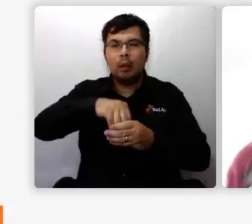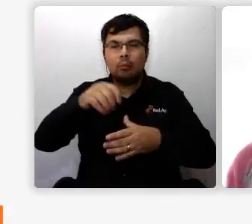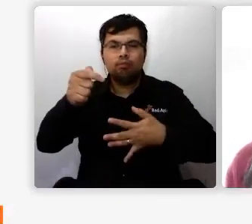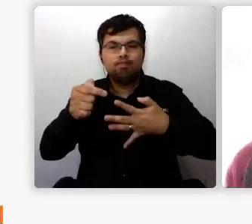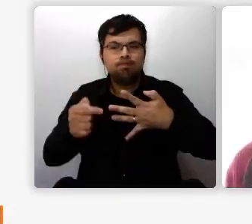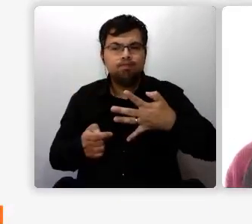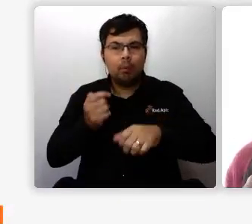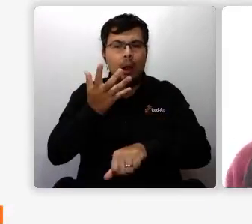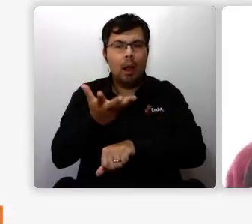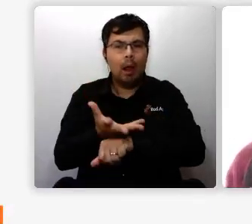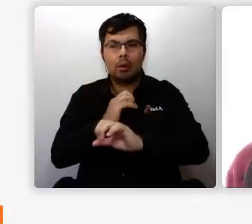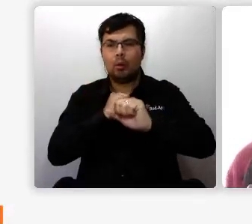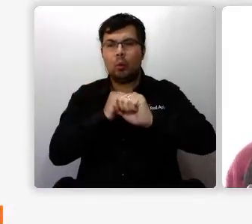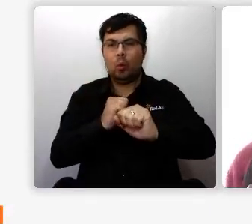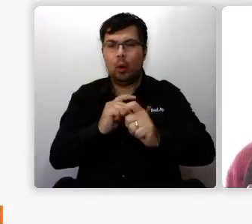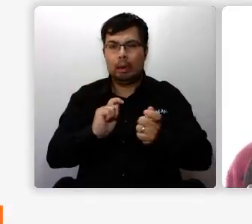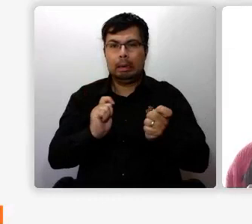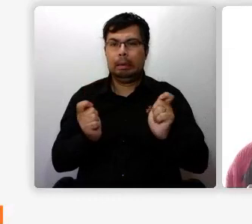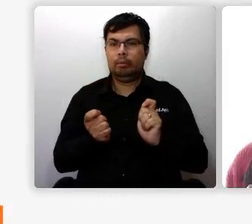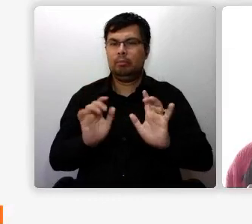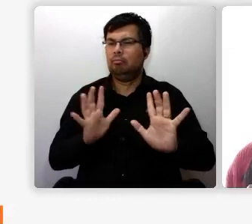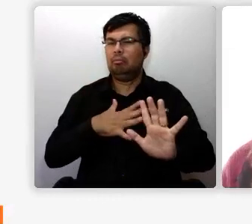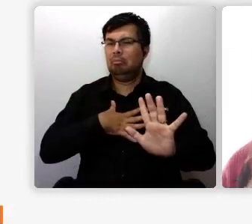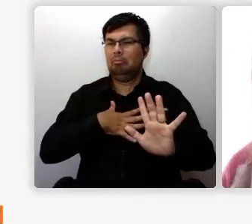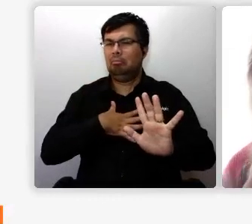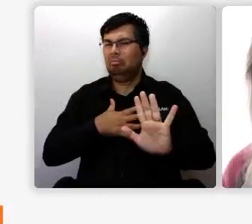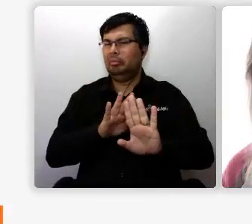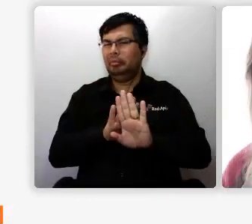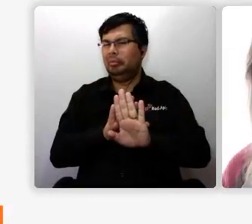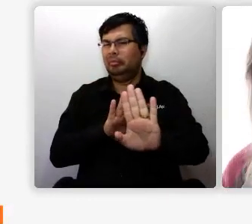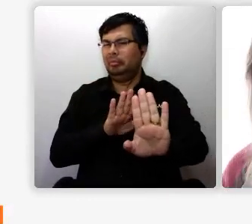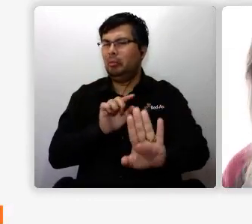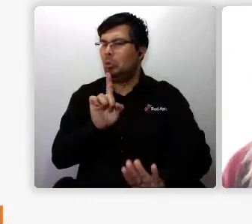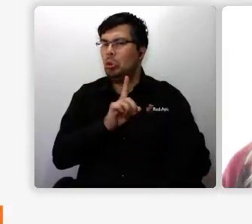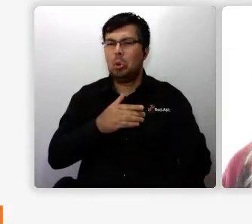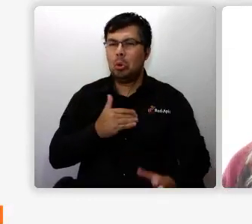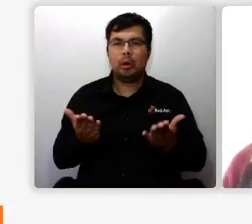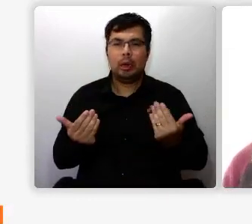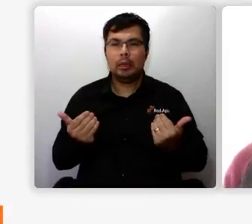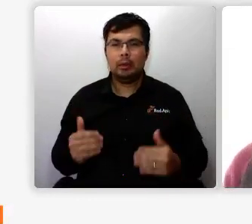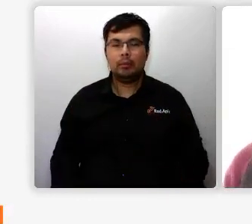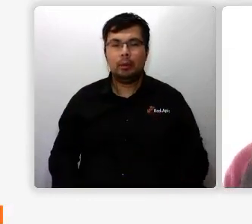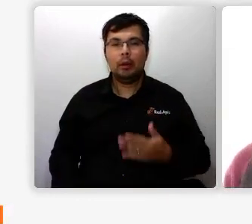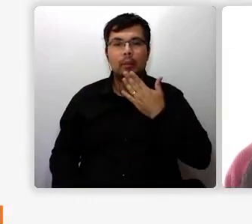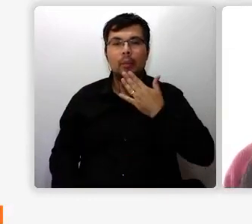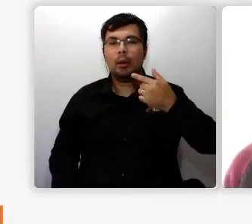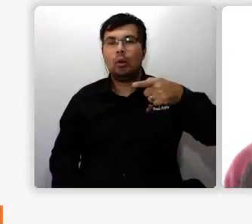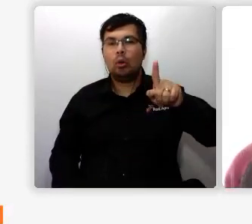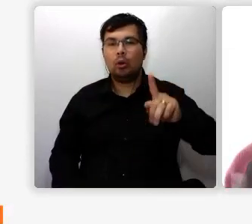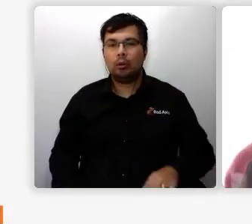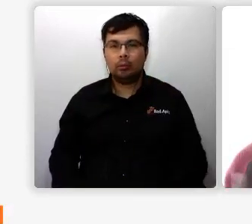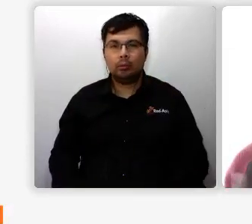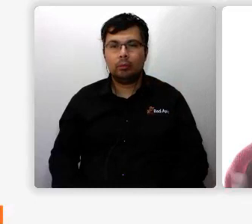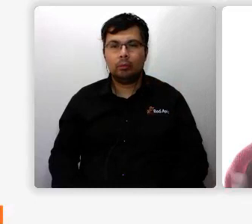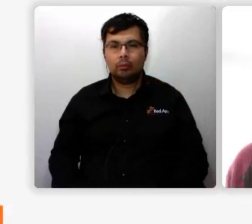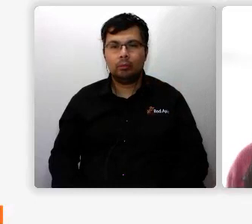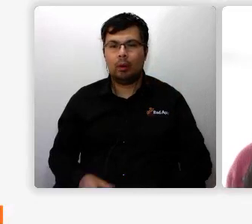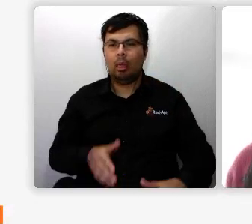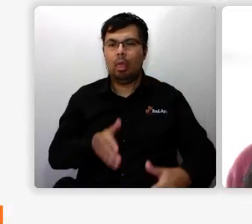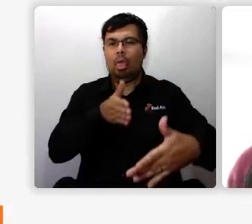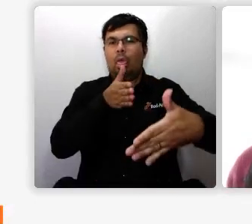una resistencia al cambio. Es decir, no me atrevo, no necesito. También tenemos limitaciones presupuestarias. No tengo dinero, no